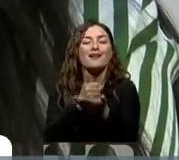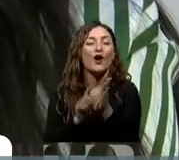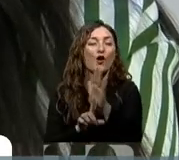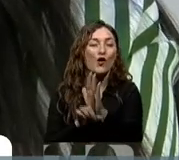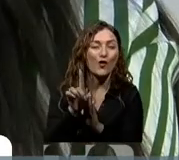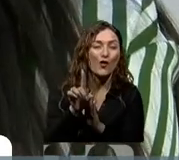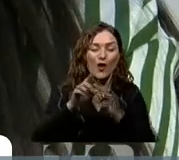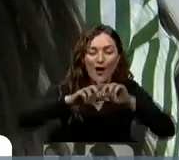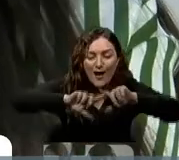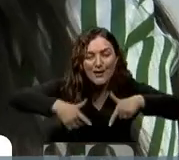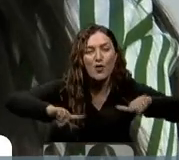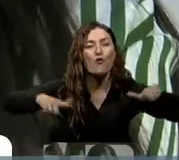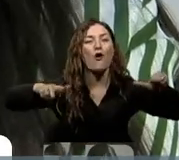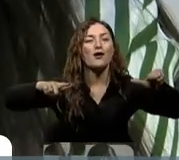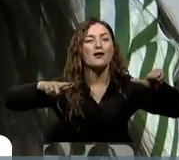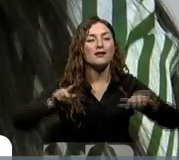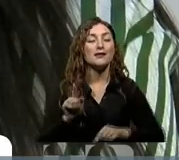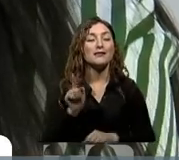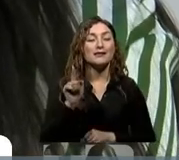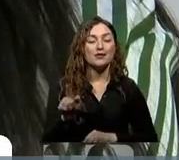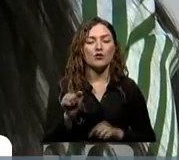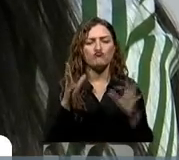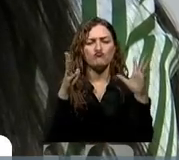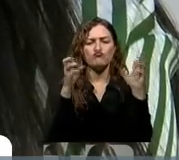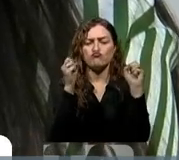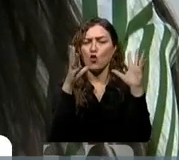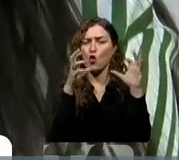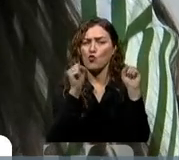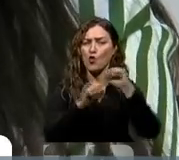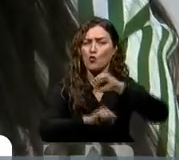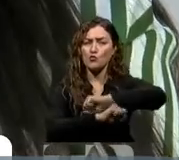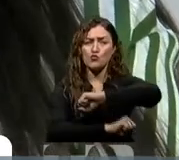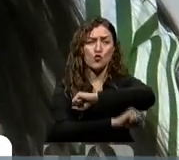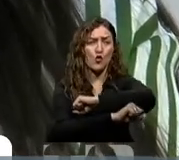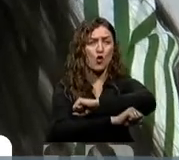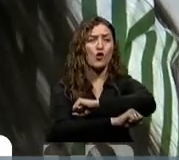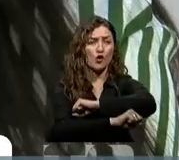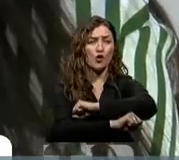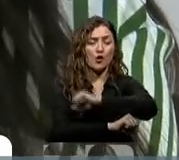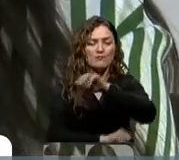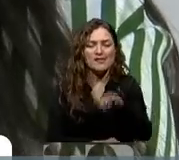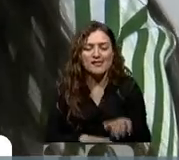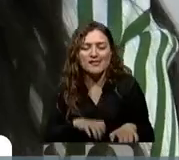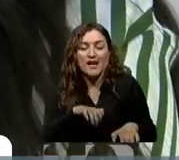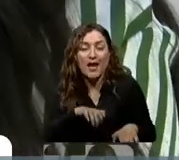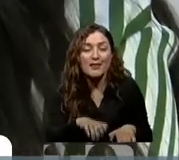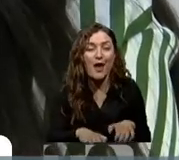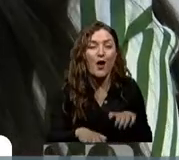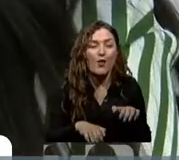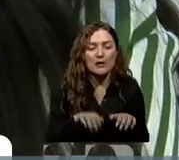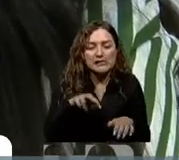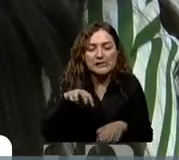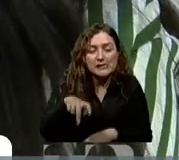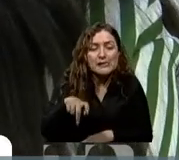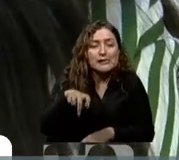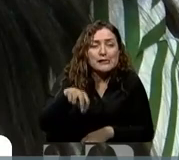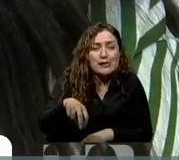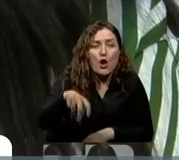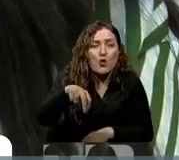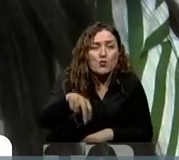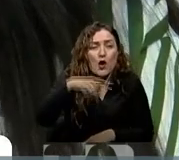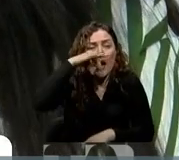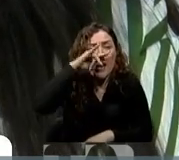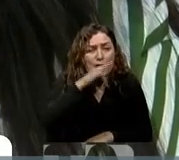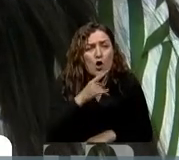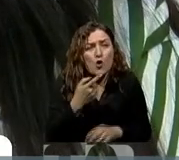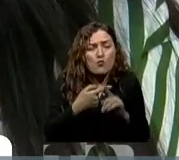desarrollo del lenguaje. La psicomotricidad es fundamental, el tema del gateo, del caminado. O sea, los niños desarrollan un montón